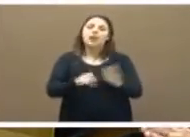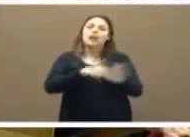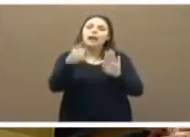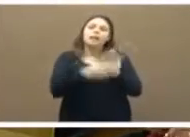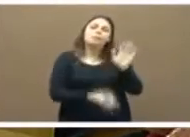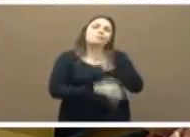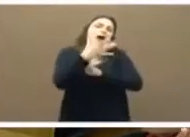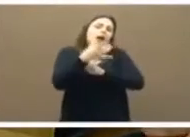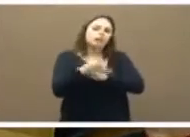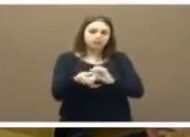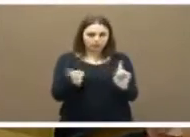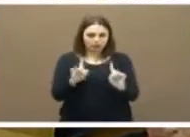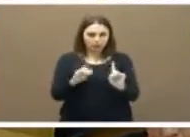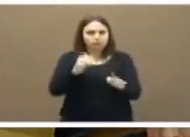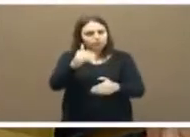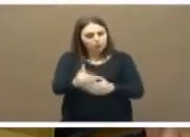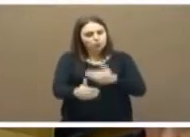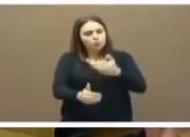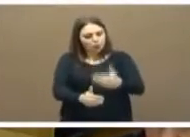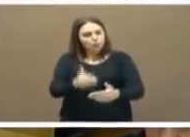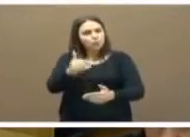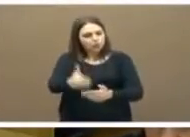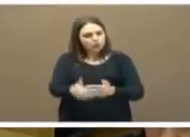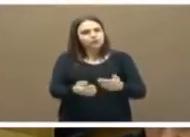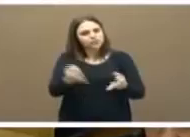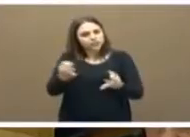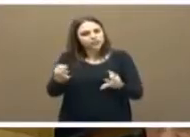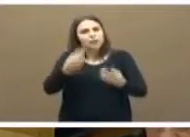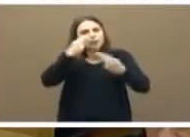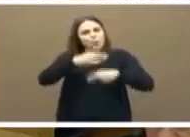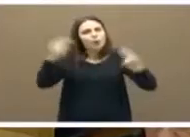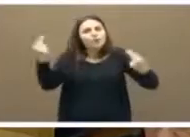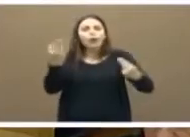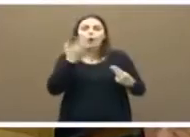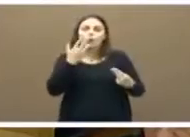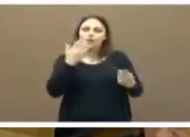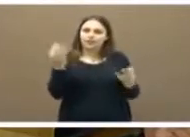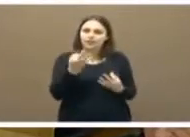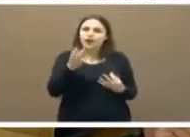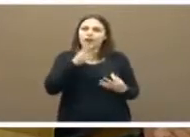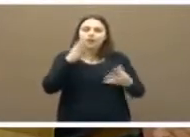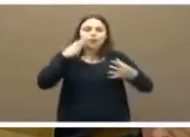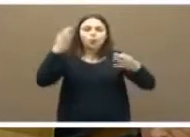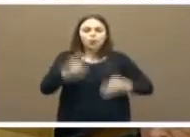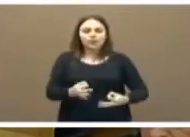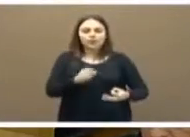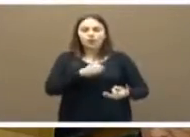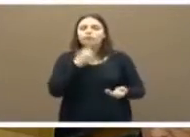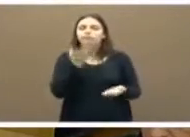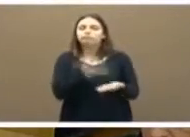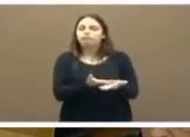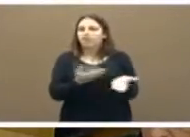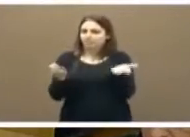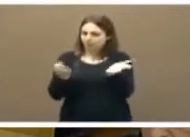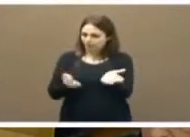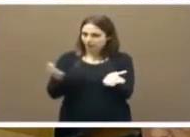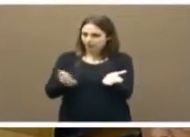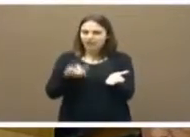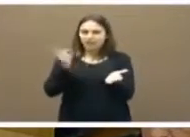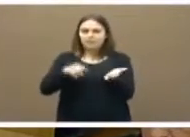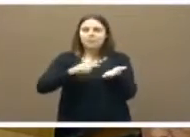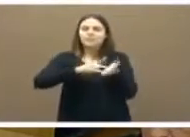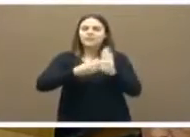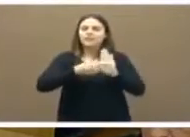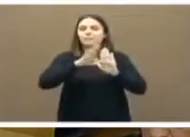noche a la mañana, tienen que ser sometidas a conocimiento público, tienen que pasar por los informes jurídicos pertinentes y que tienen e incluyen